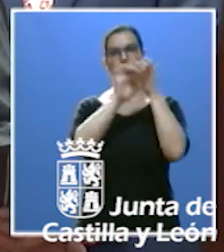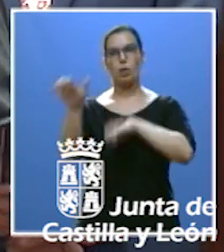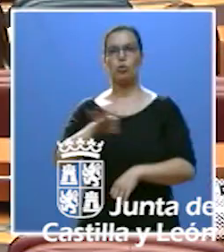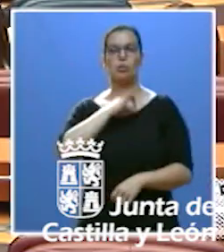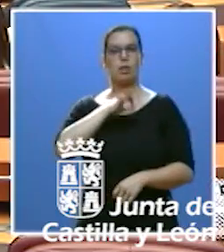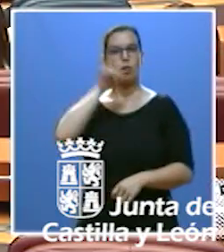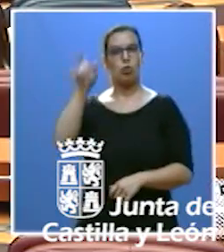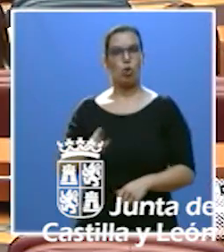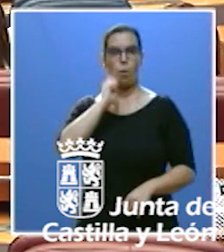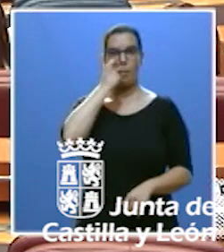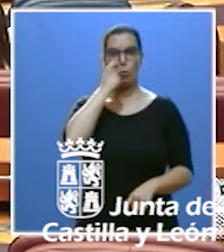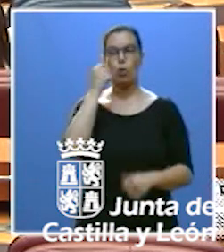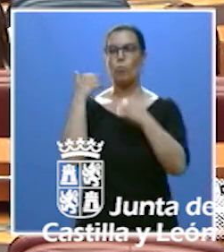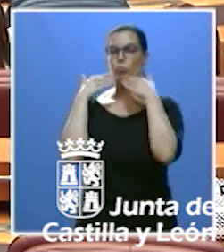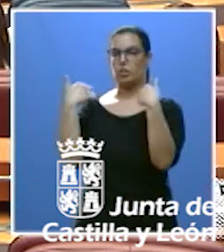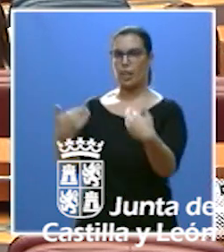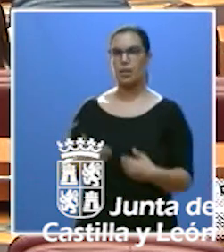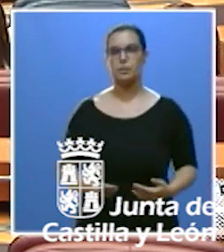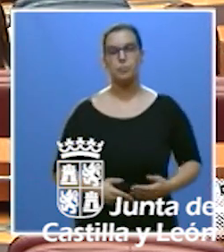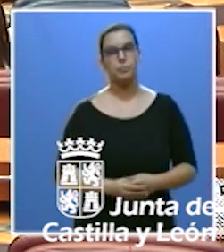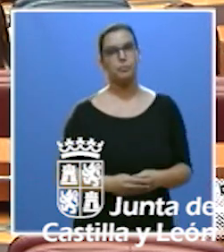señor Fernández Mañueco. Muchas gracias.